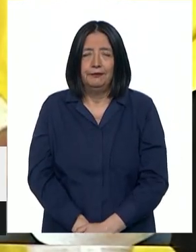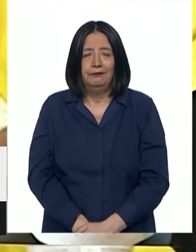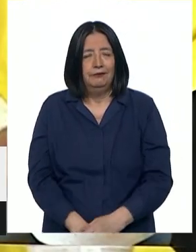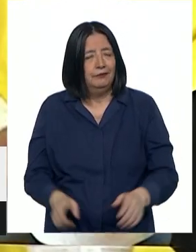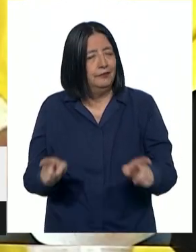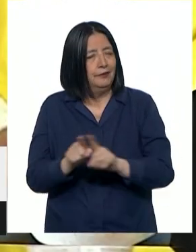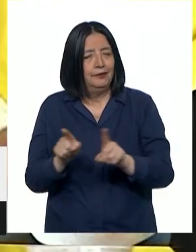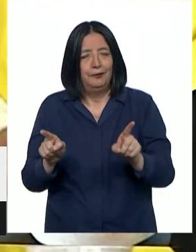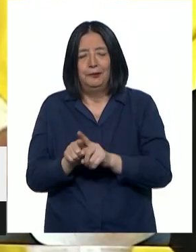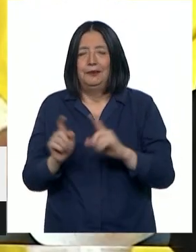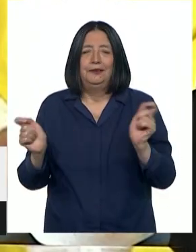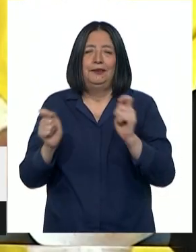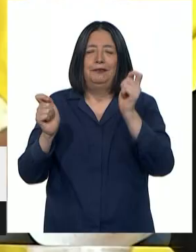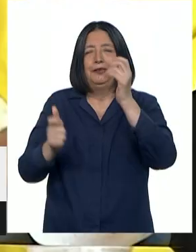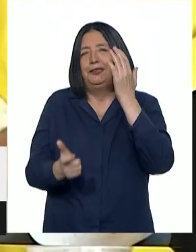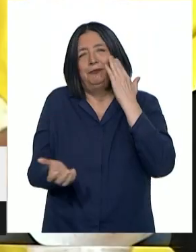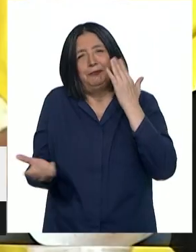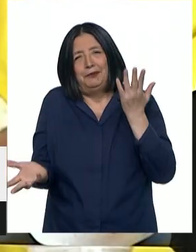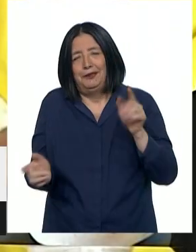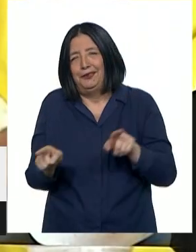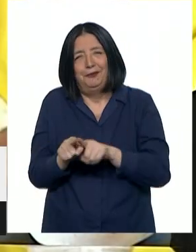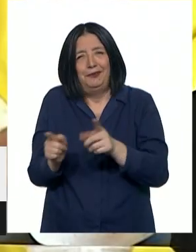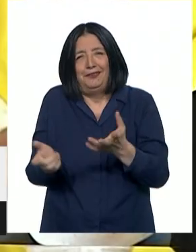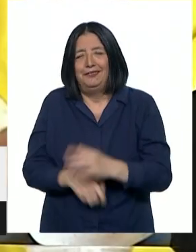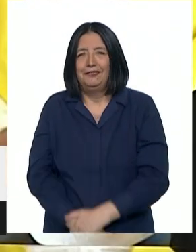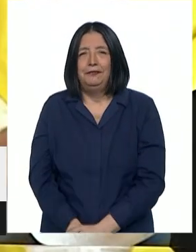es como festejar a nuestra madre.